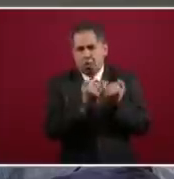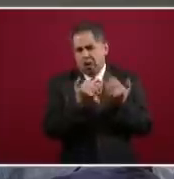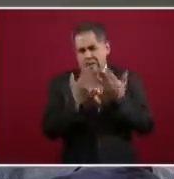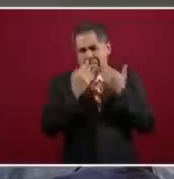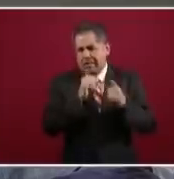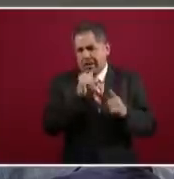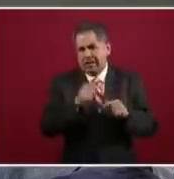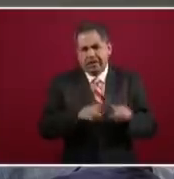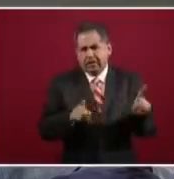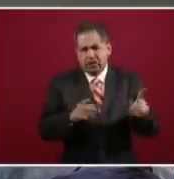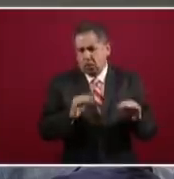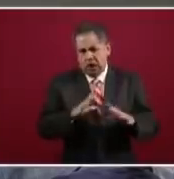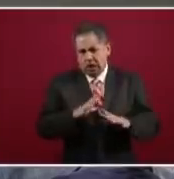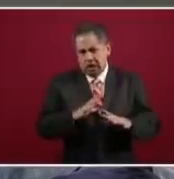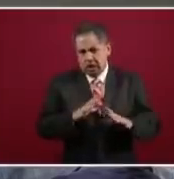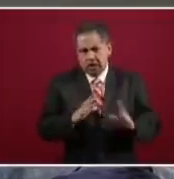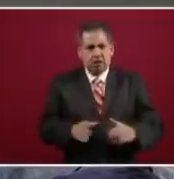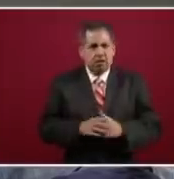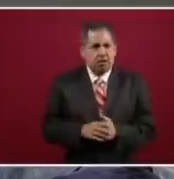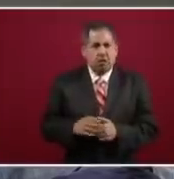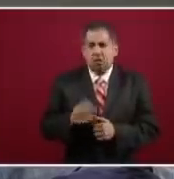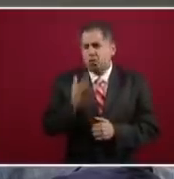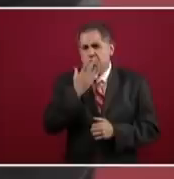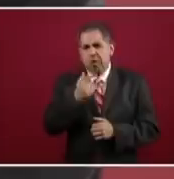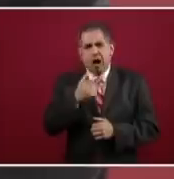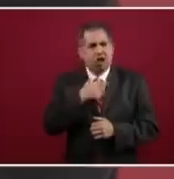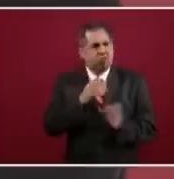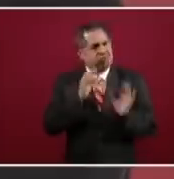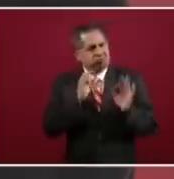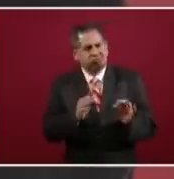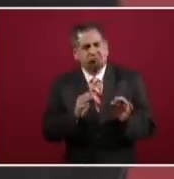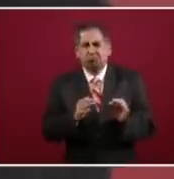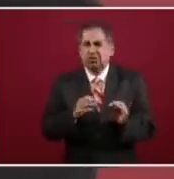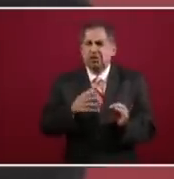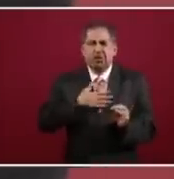mundo tiene un historial